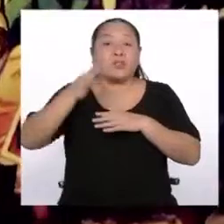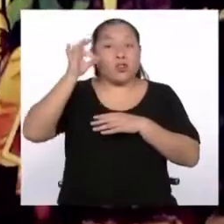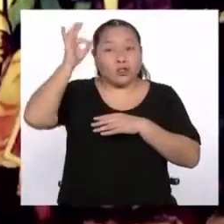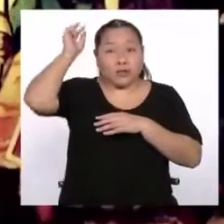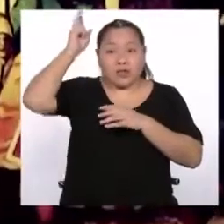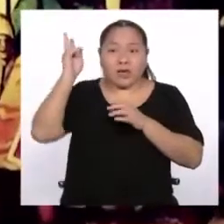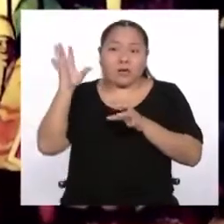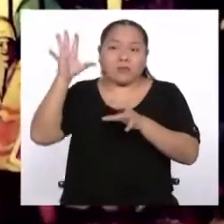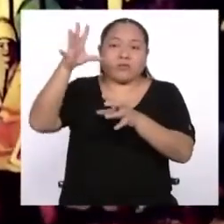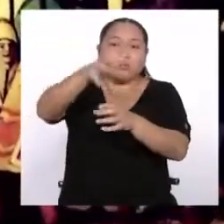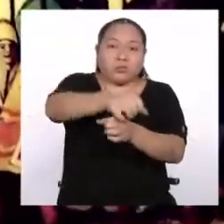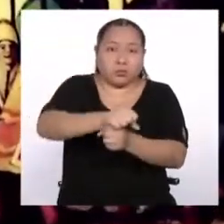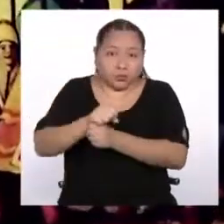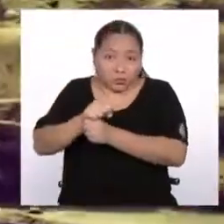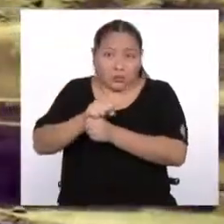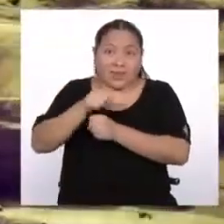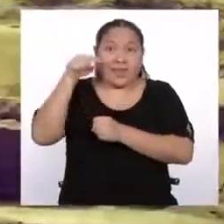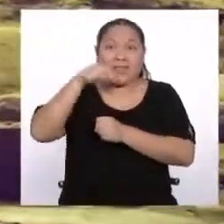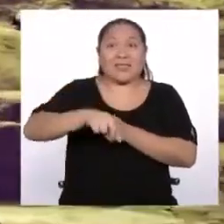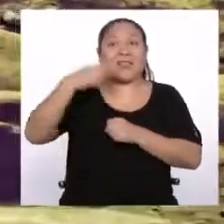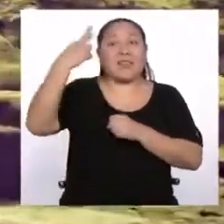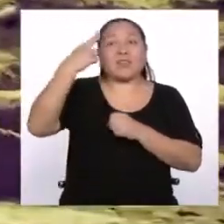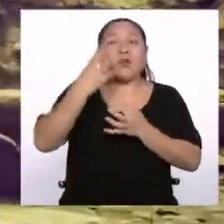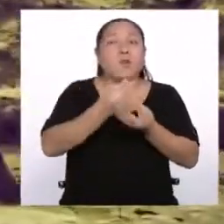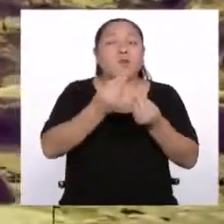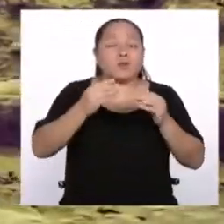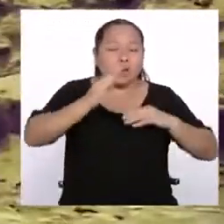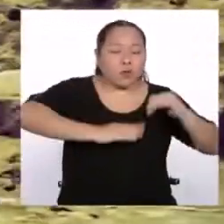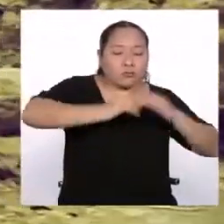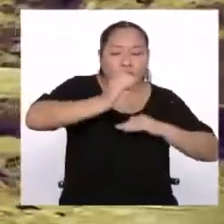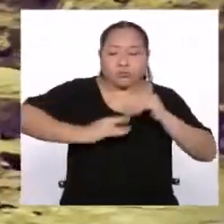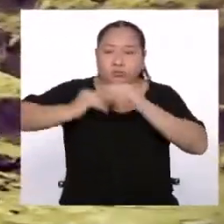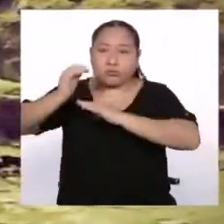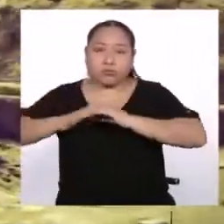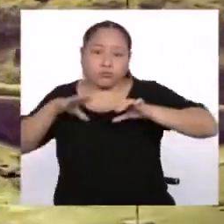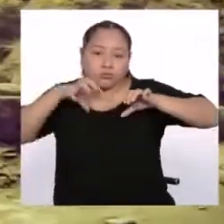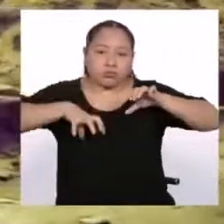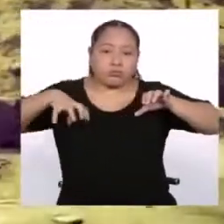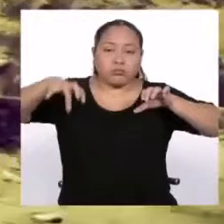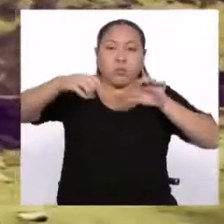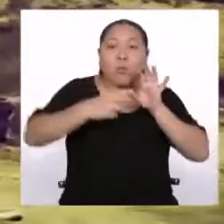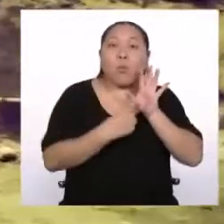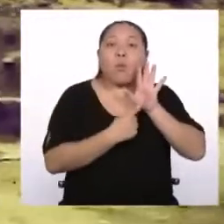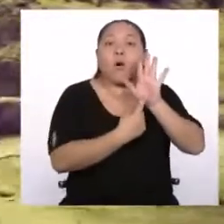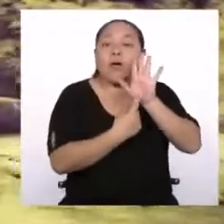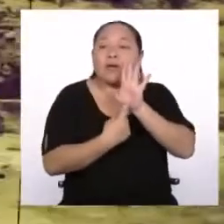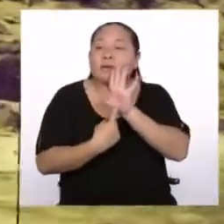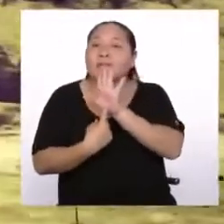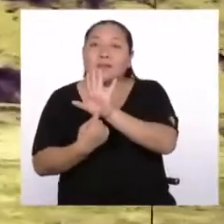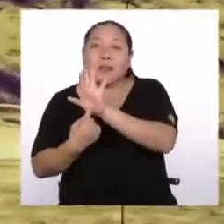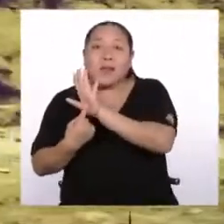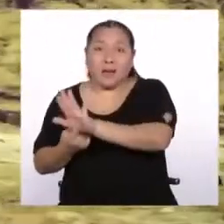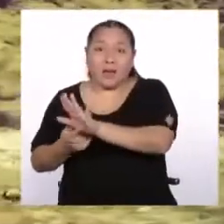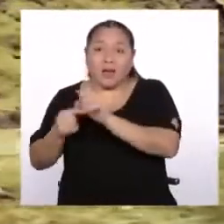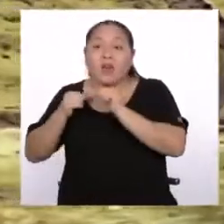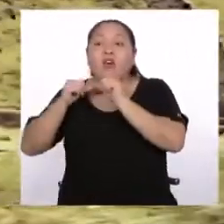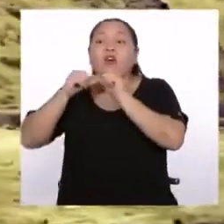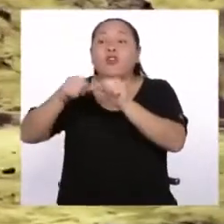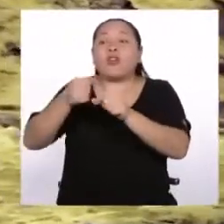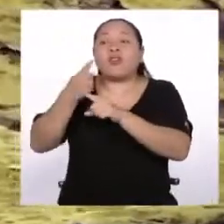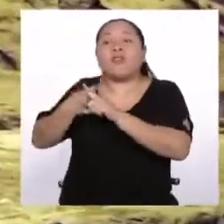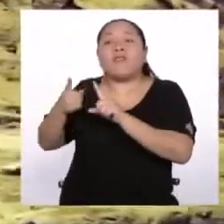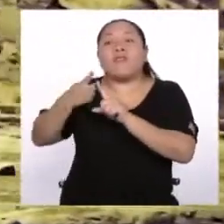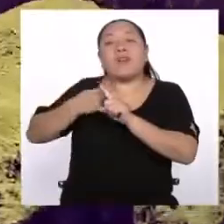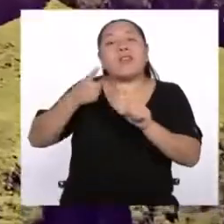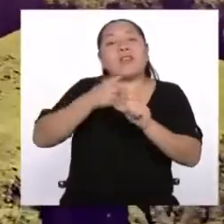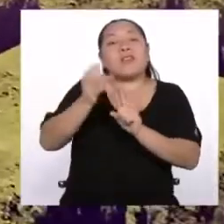incas. Por este motivo, la mayoría de las huacas reflejan en sus estructuras el paso y continuidad de